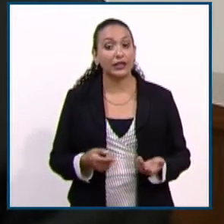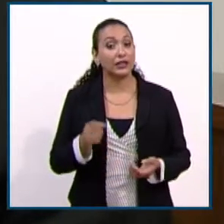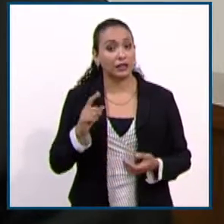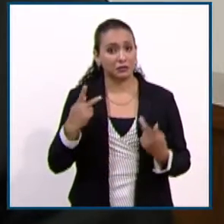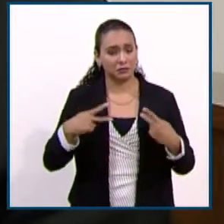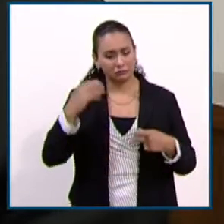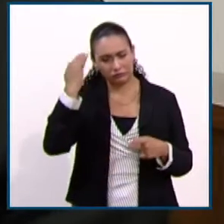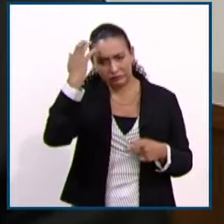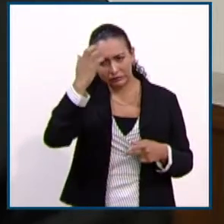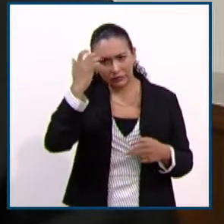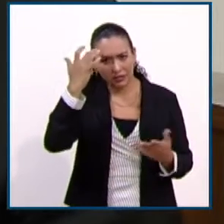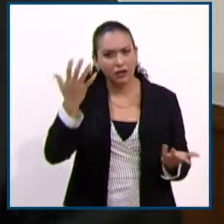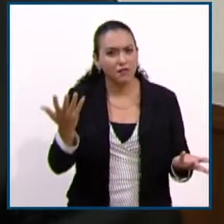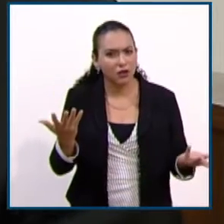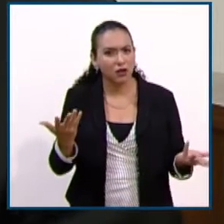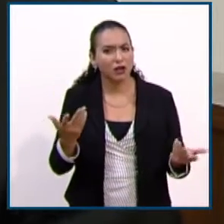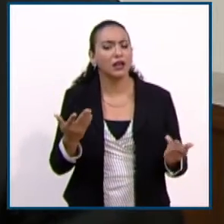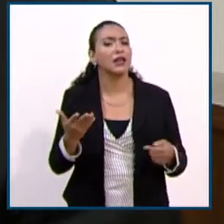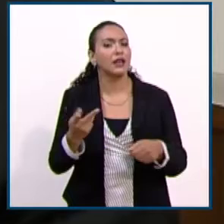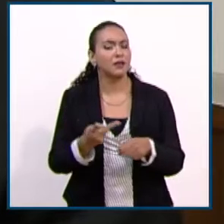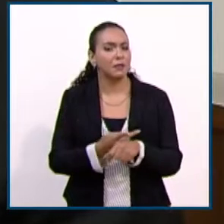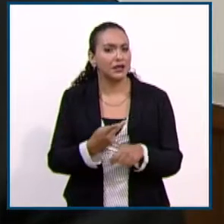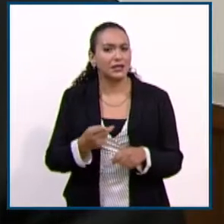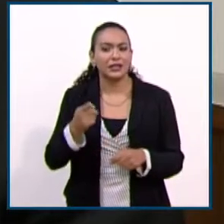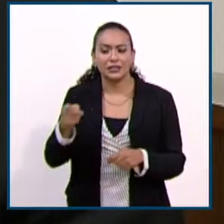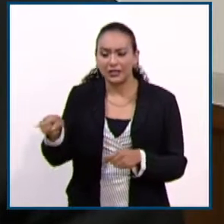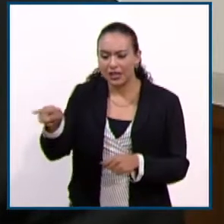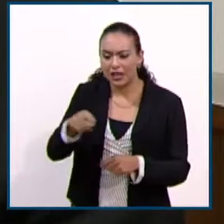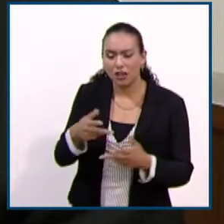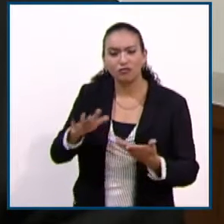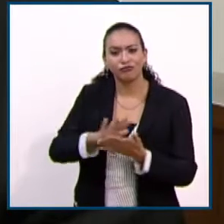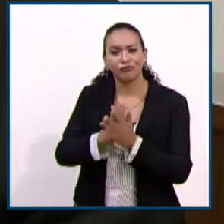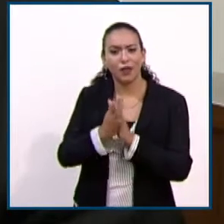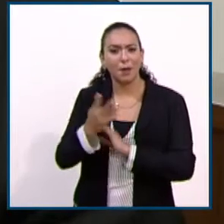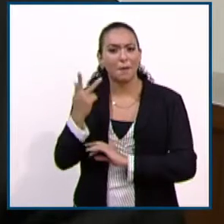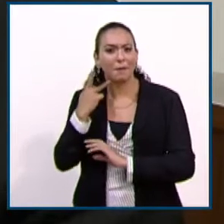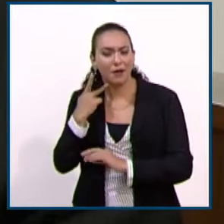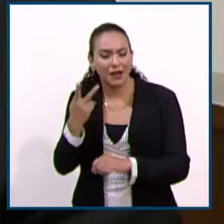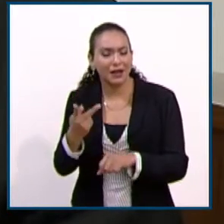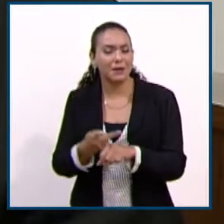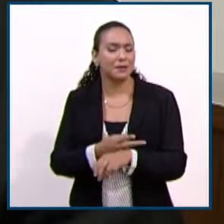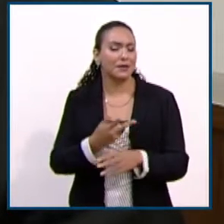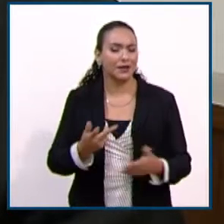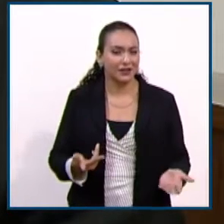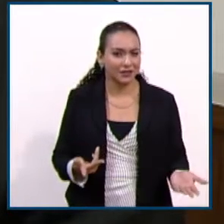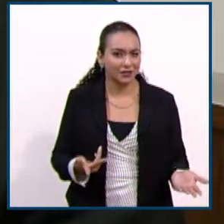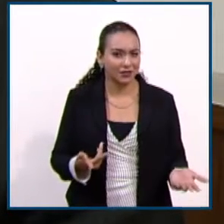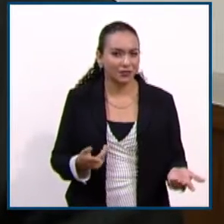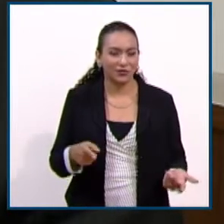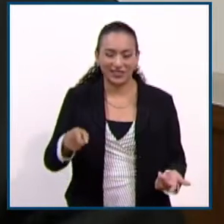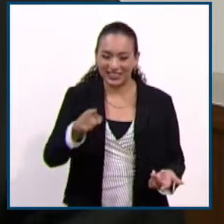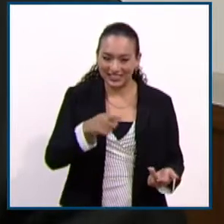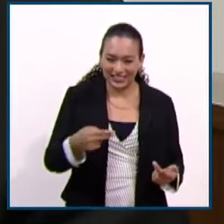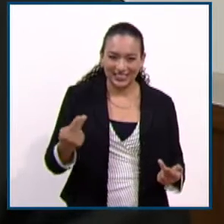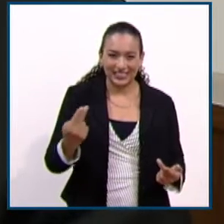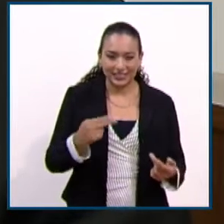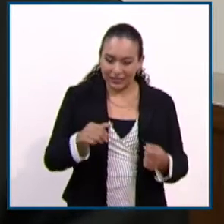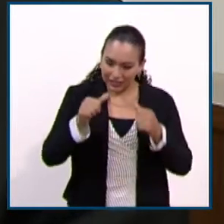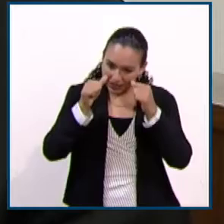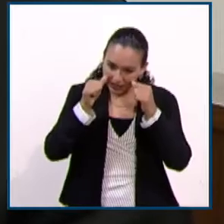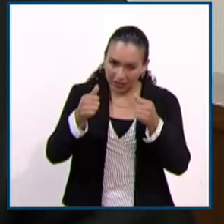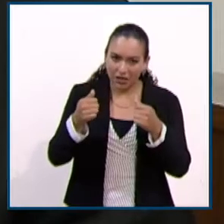reflexionar sobre lo que eso puede significar. O sea, yo creo que no puedes menospreciar o